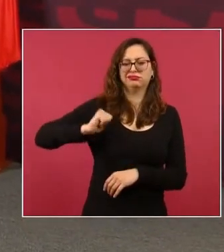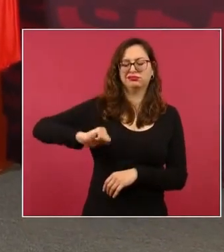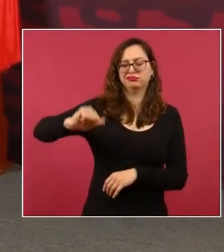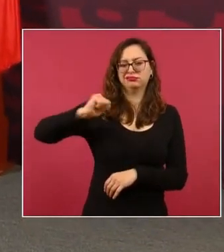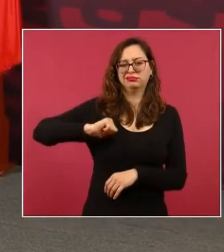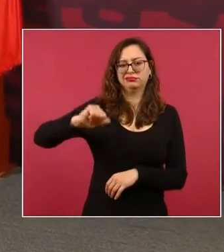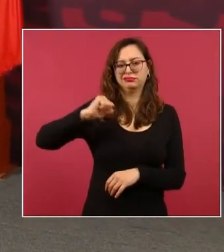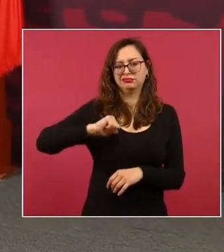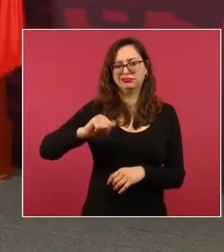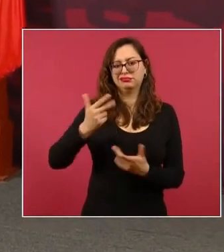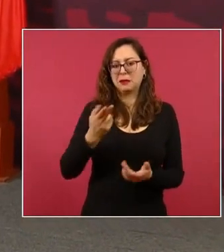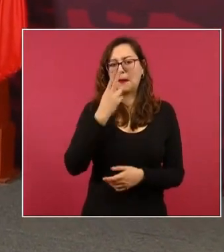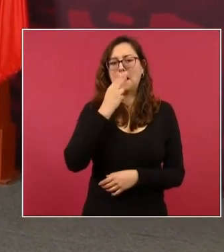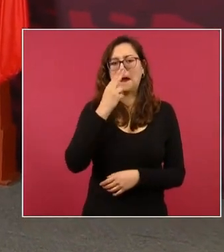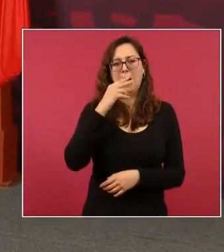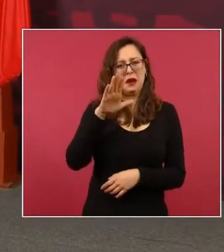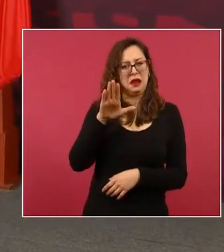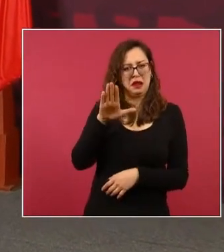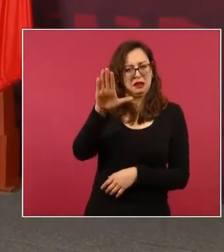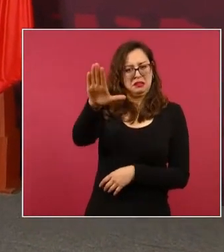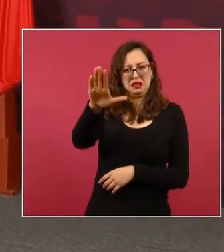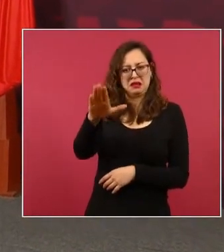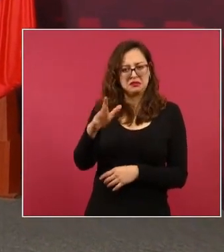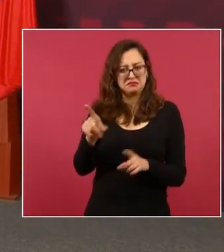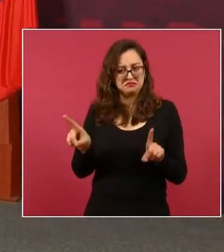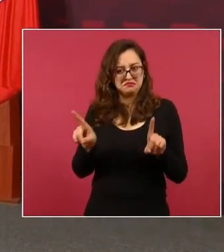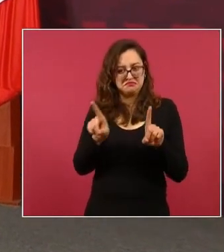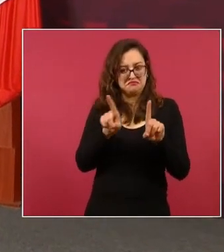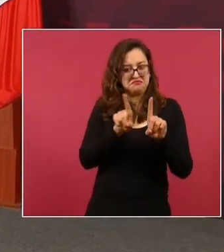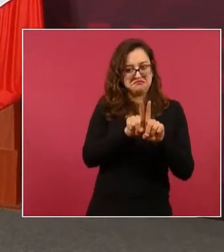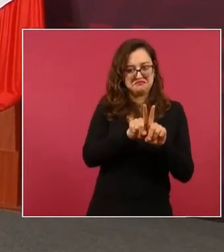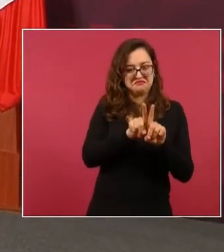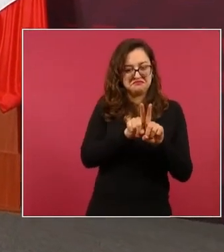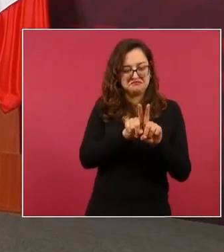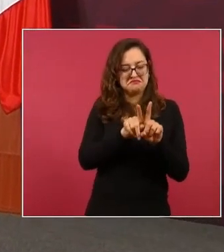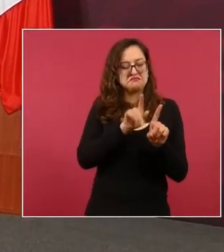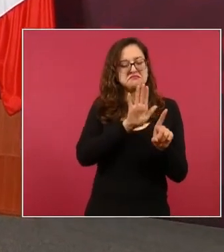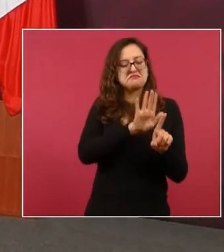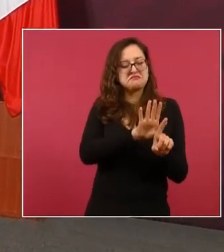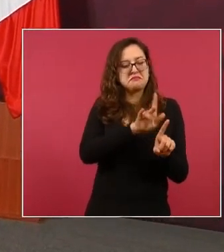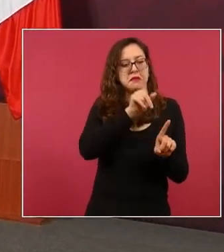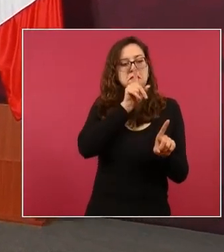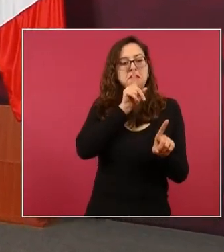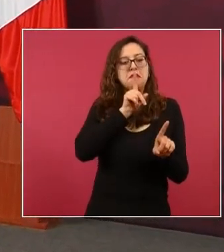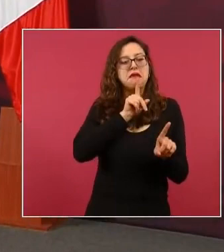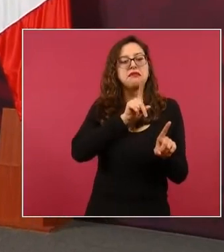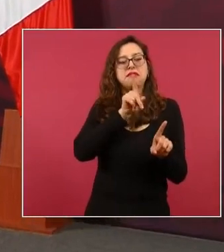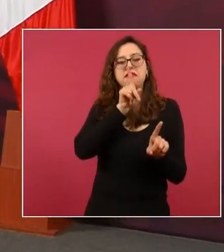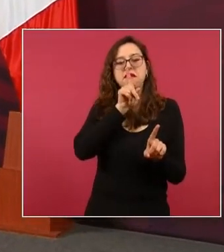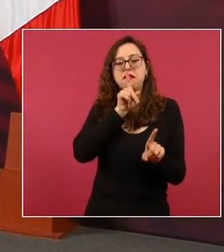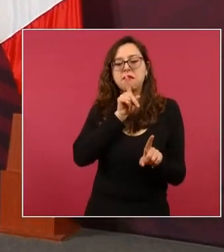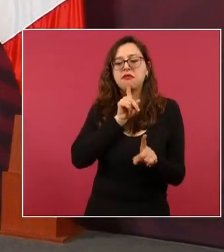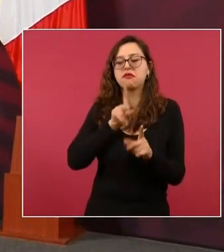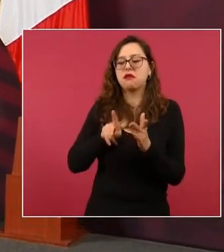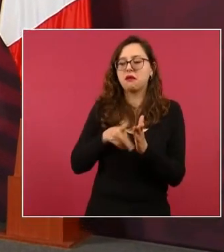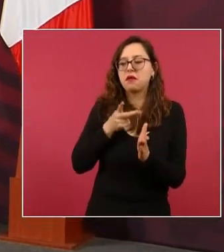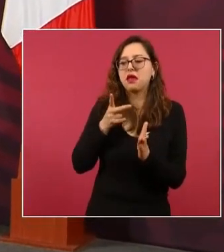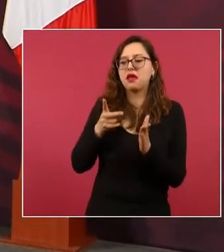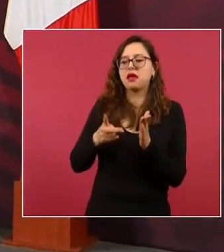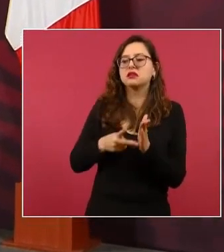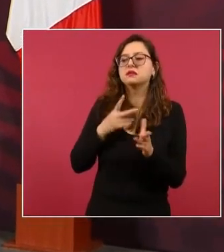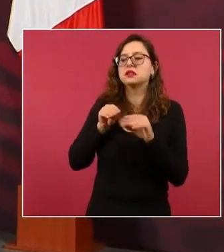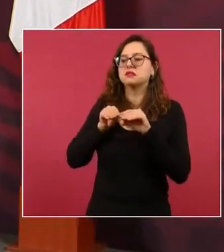el propagandista de Hitler, con la máxima de que una mentira que se repite muchas veces